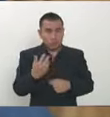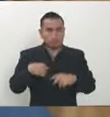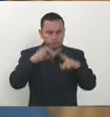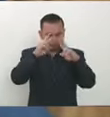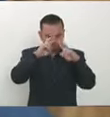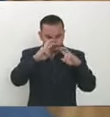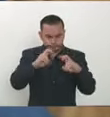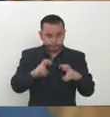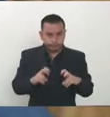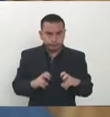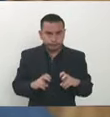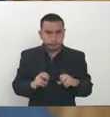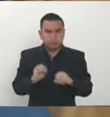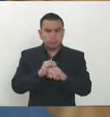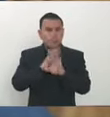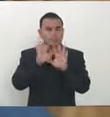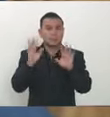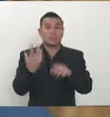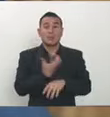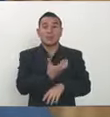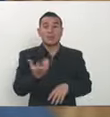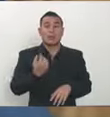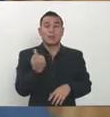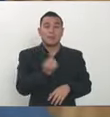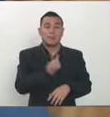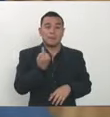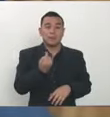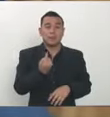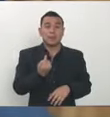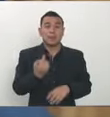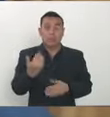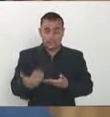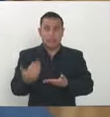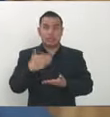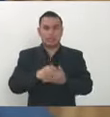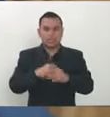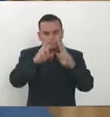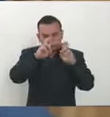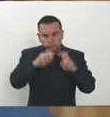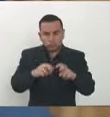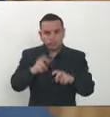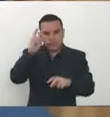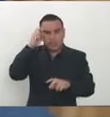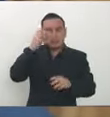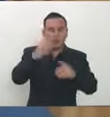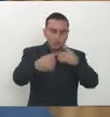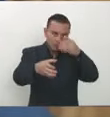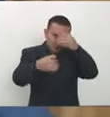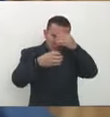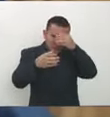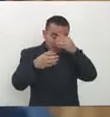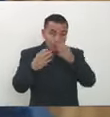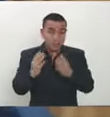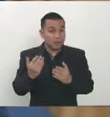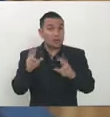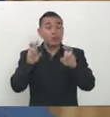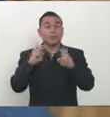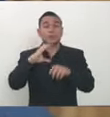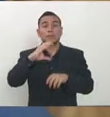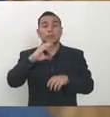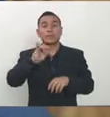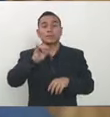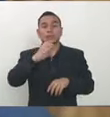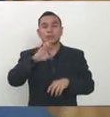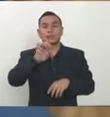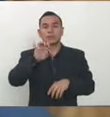las mejores personas calificadas para que coadyuven con las ICIES e